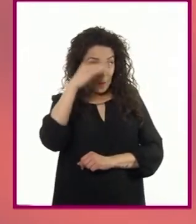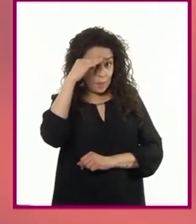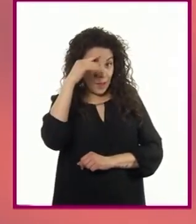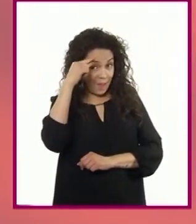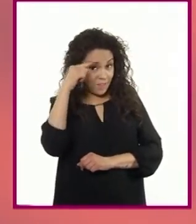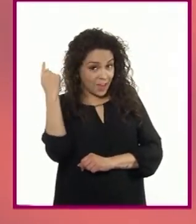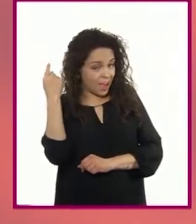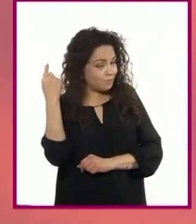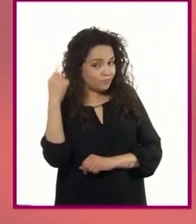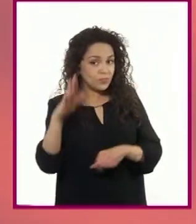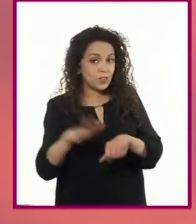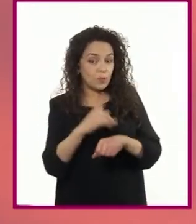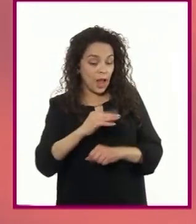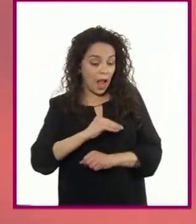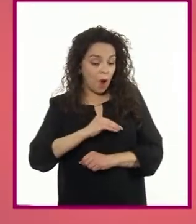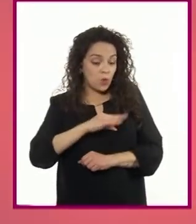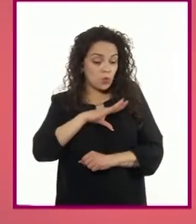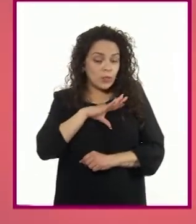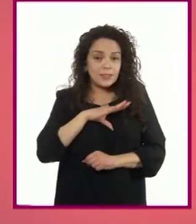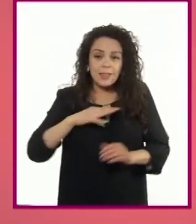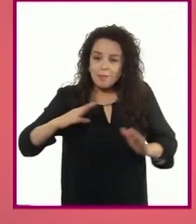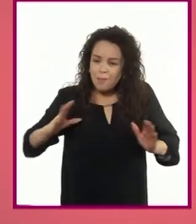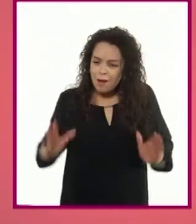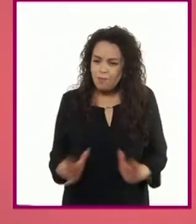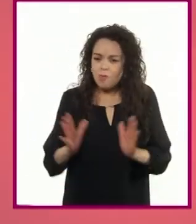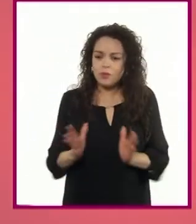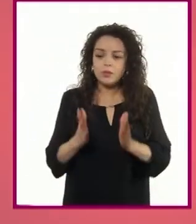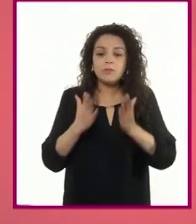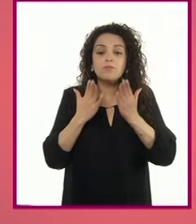la autoestima y la motivación.